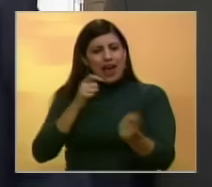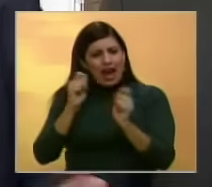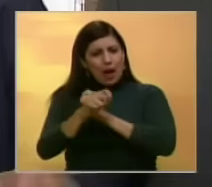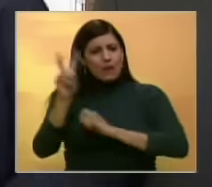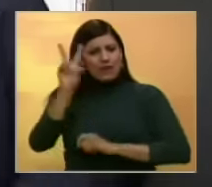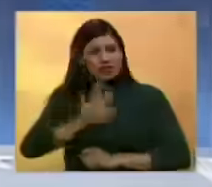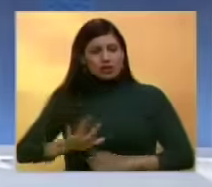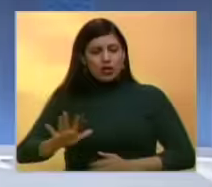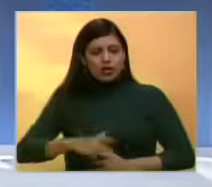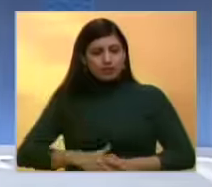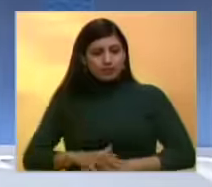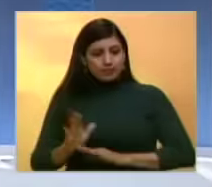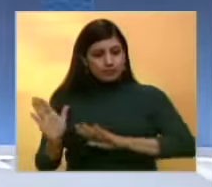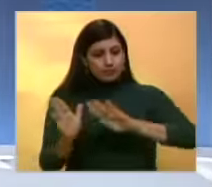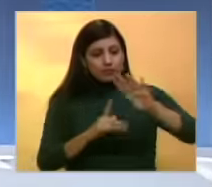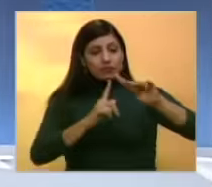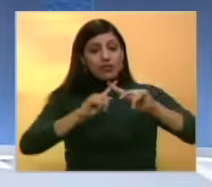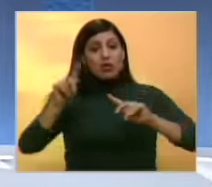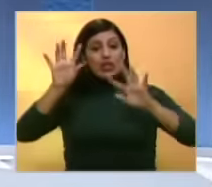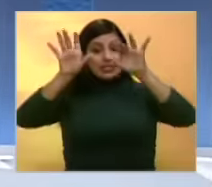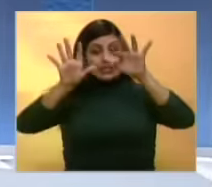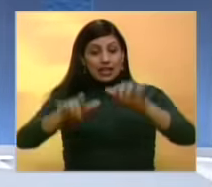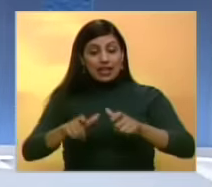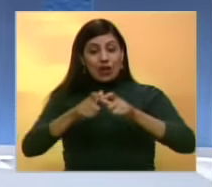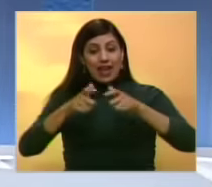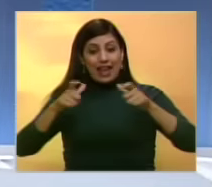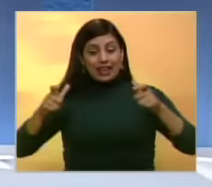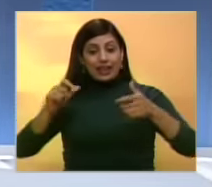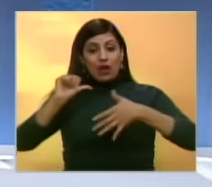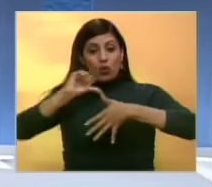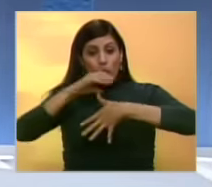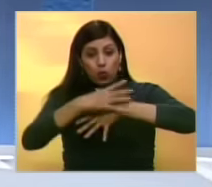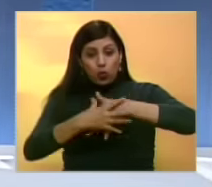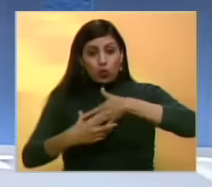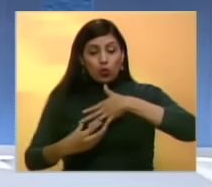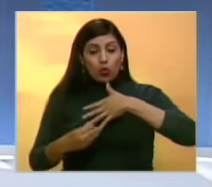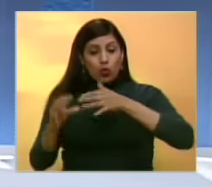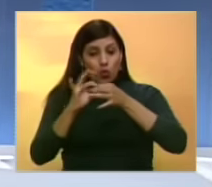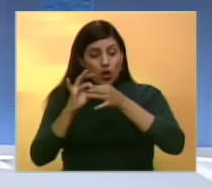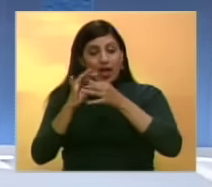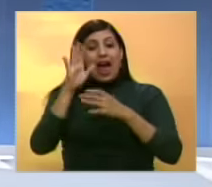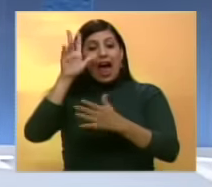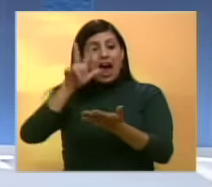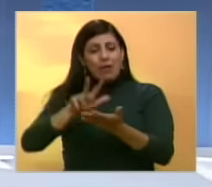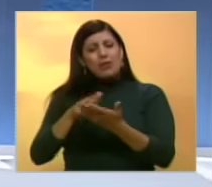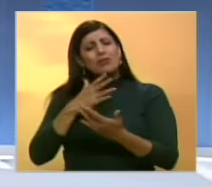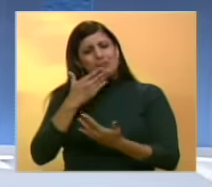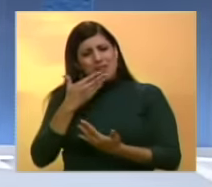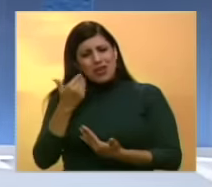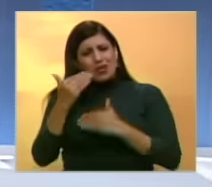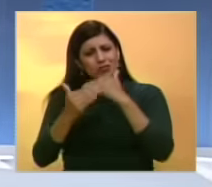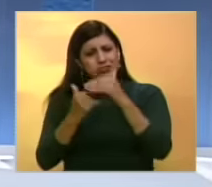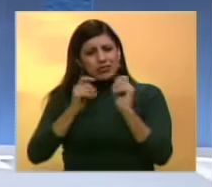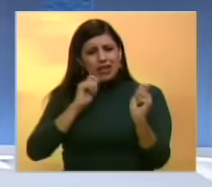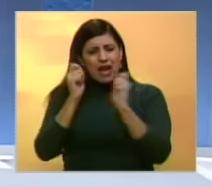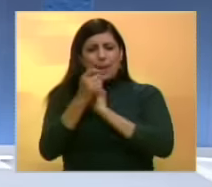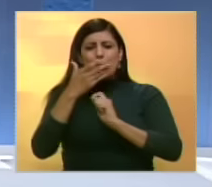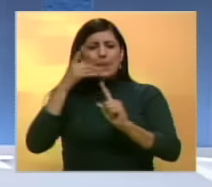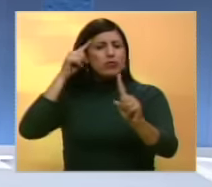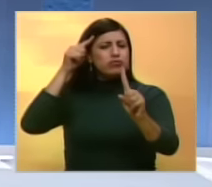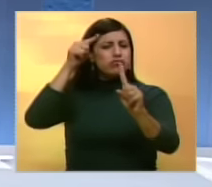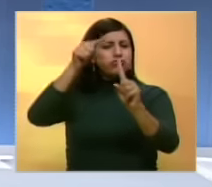en Venezuela el secretario general de unasur Ernesto samper valoró el camino democrático como la única vía